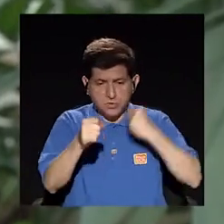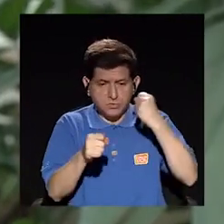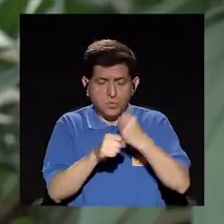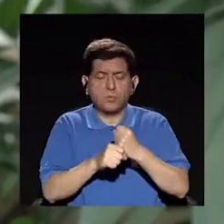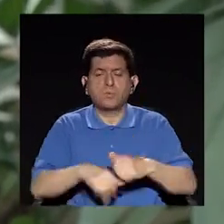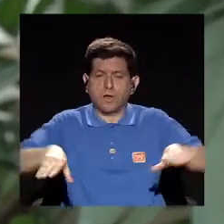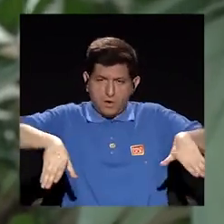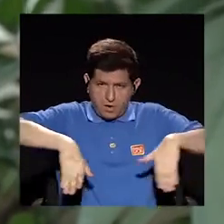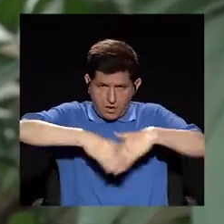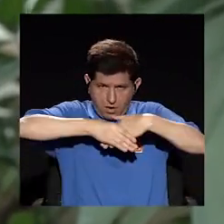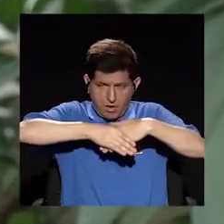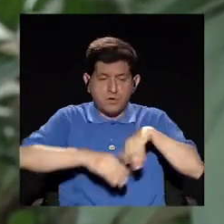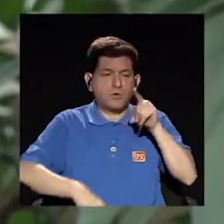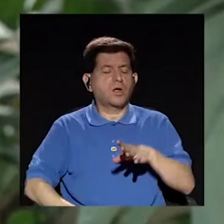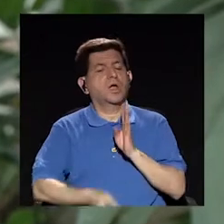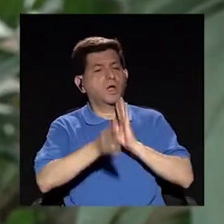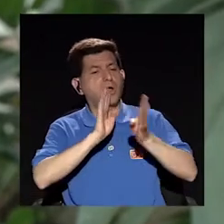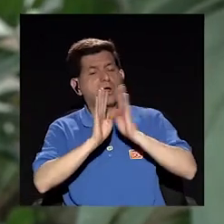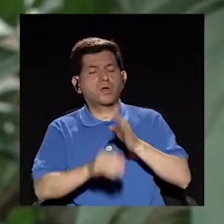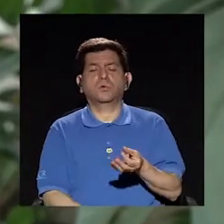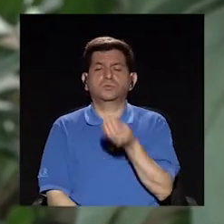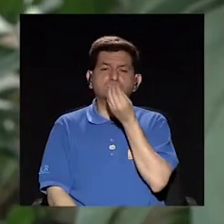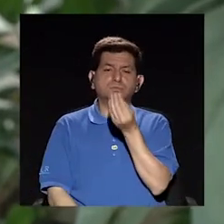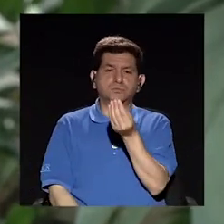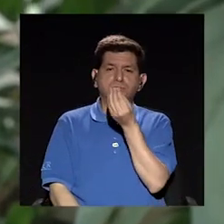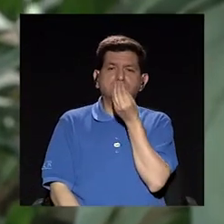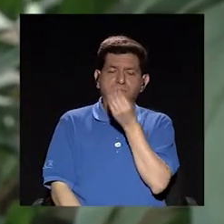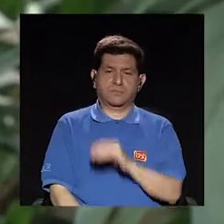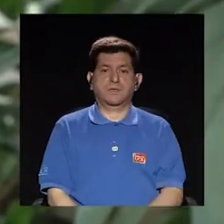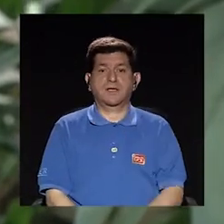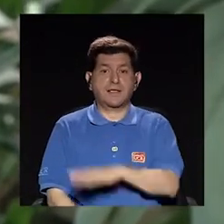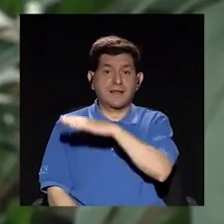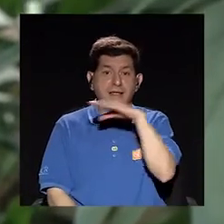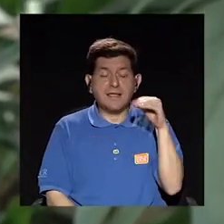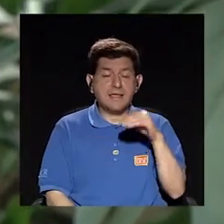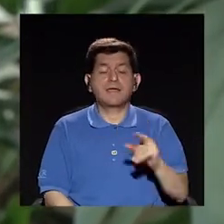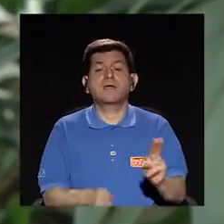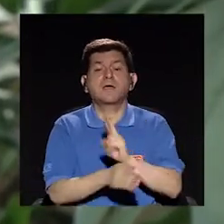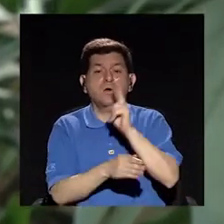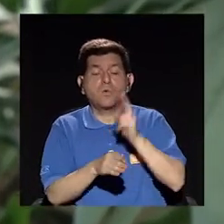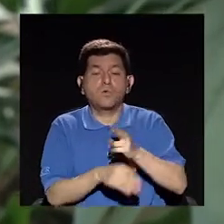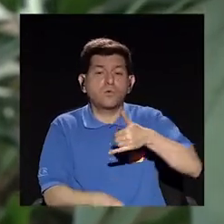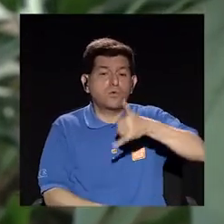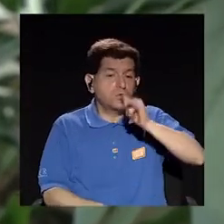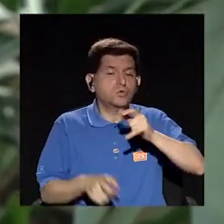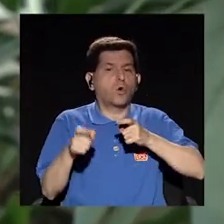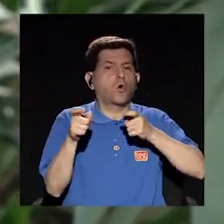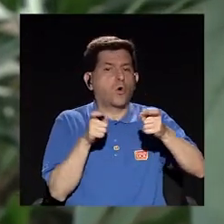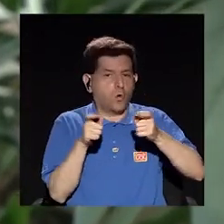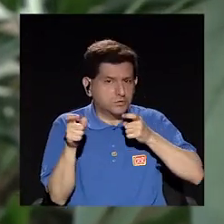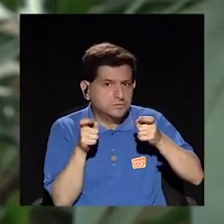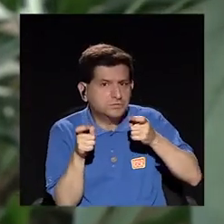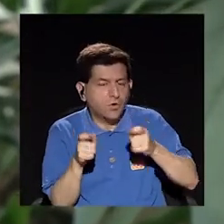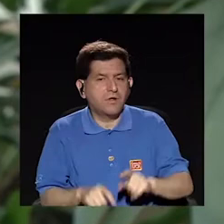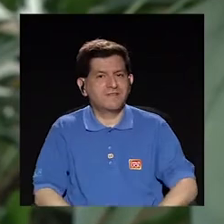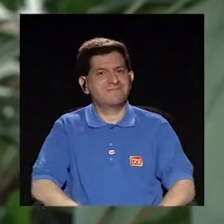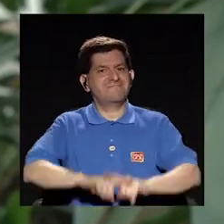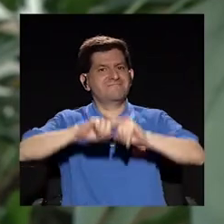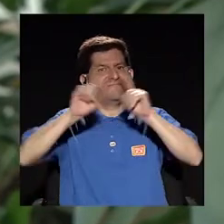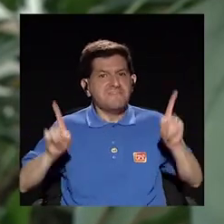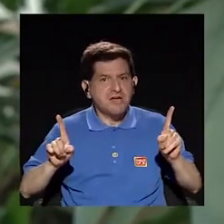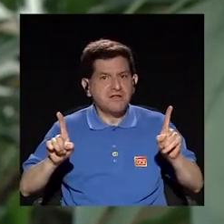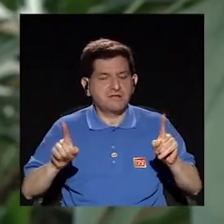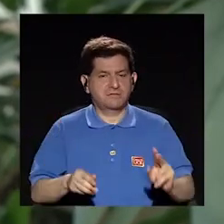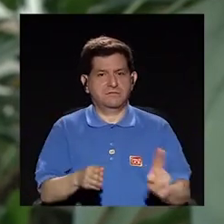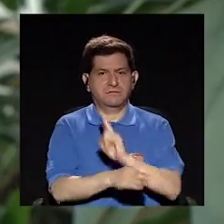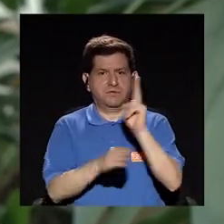por ejemplo, ¿verdad? Uh-huh. Conversan, comen, y hay un consumo de alcohol moderado, a